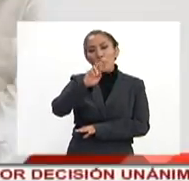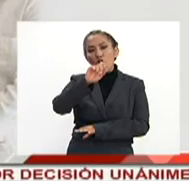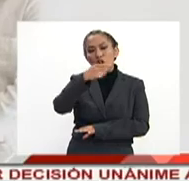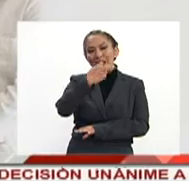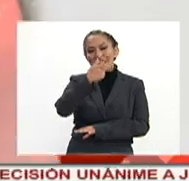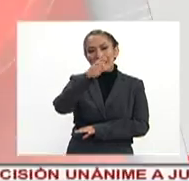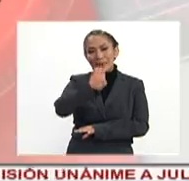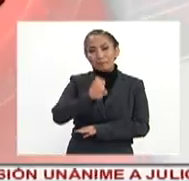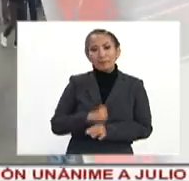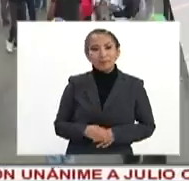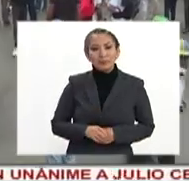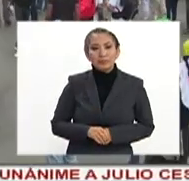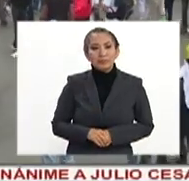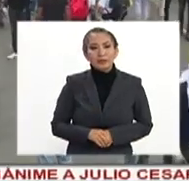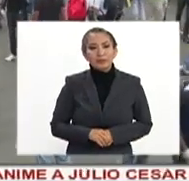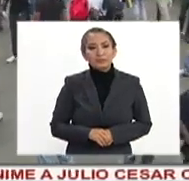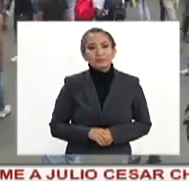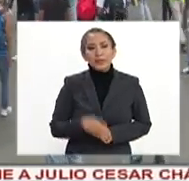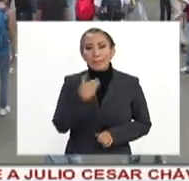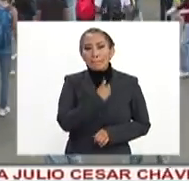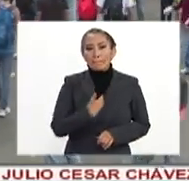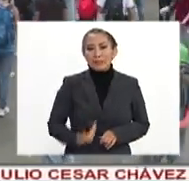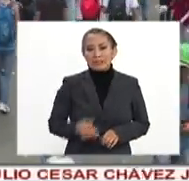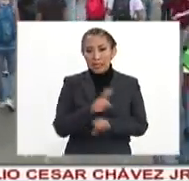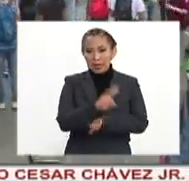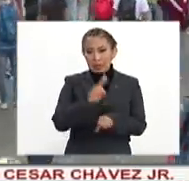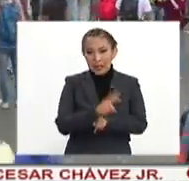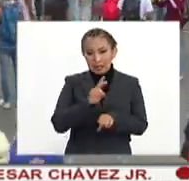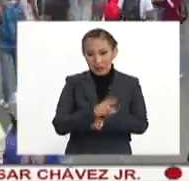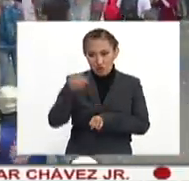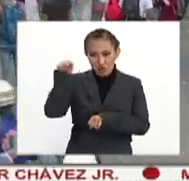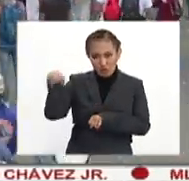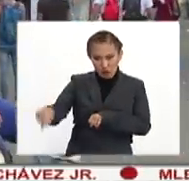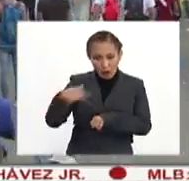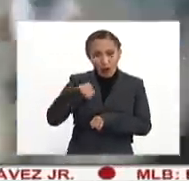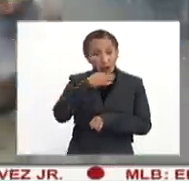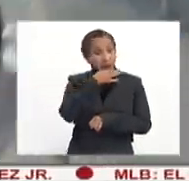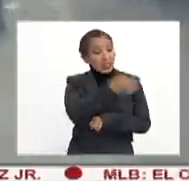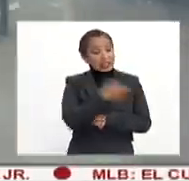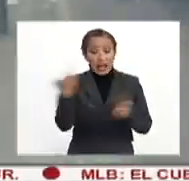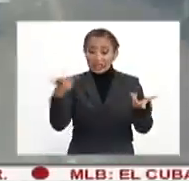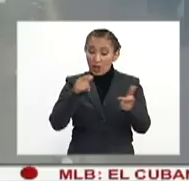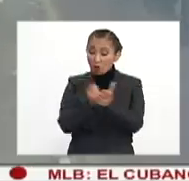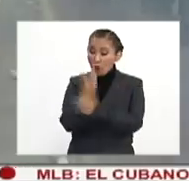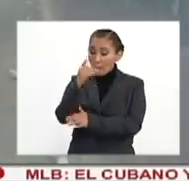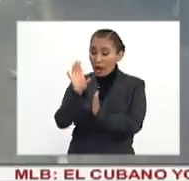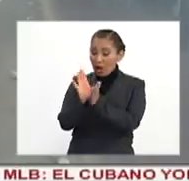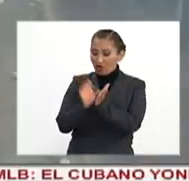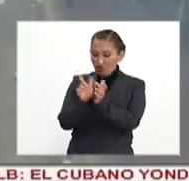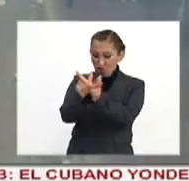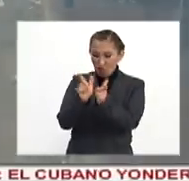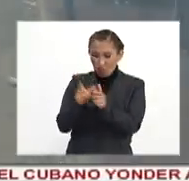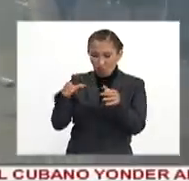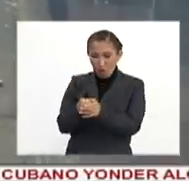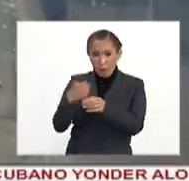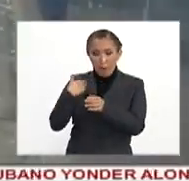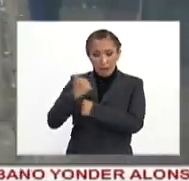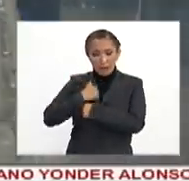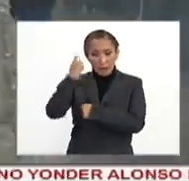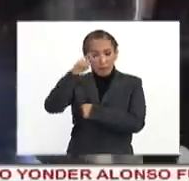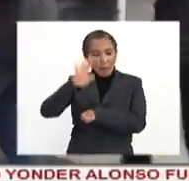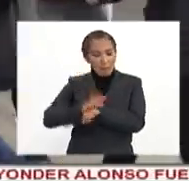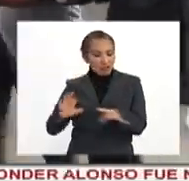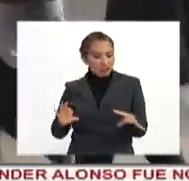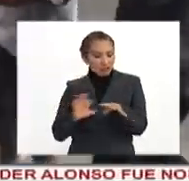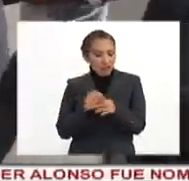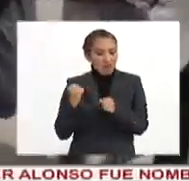Borge. El presidente de Venezuela, Nicolás Maduro, afirmó que creará una constituyente militar para reforzar